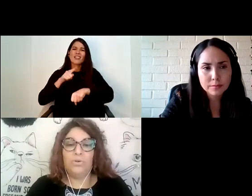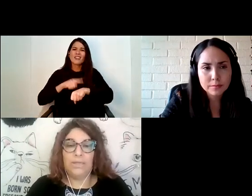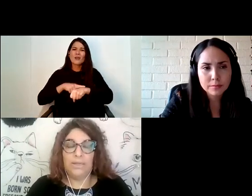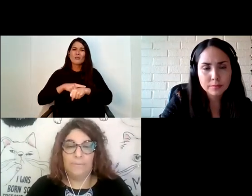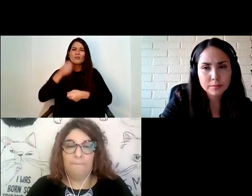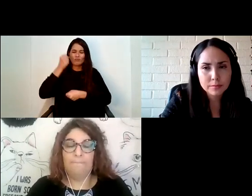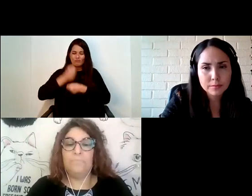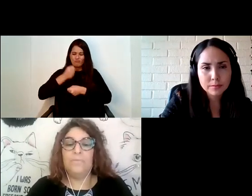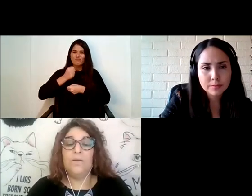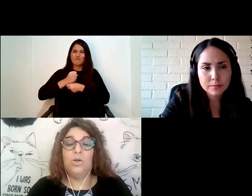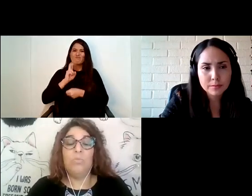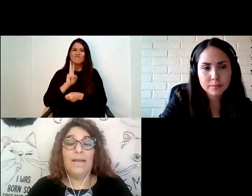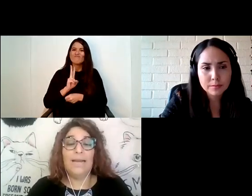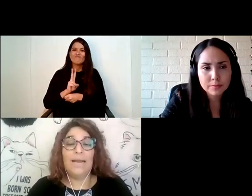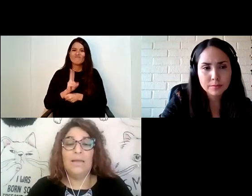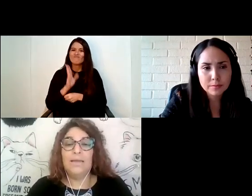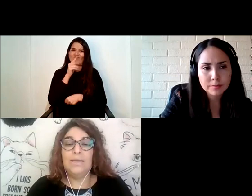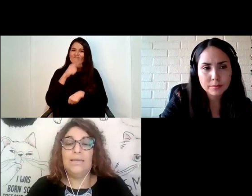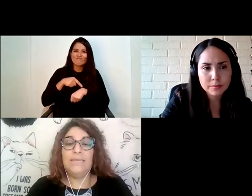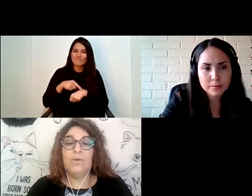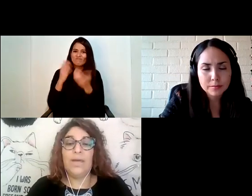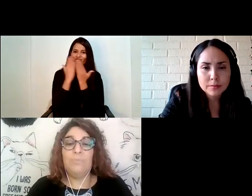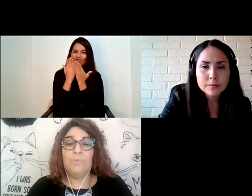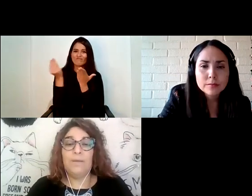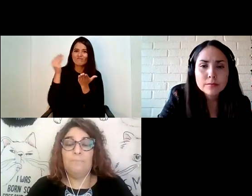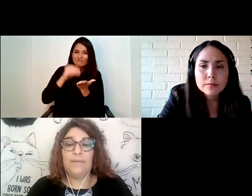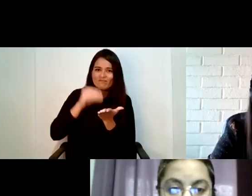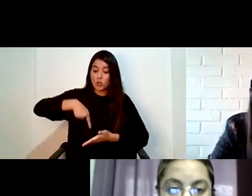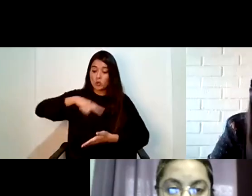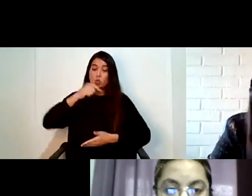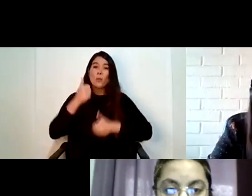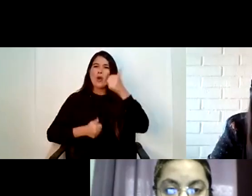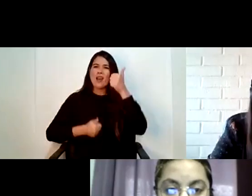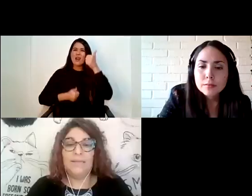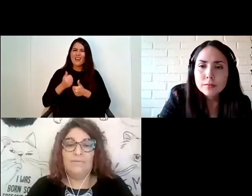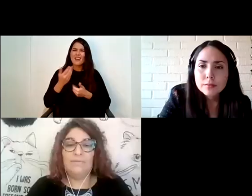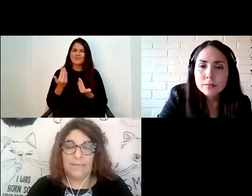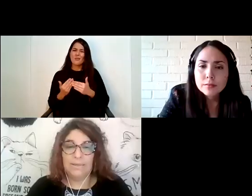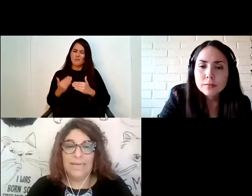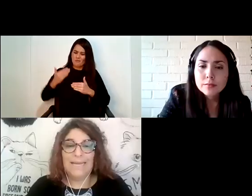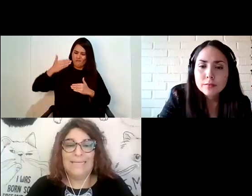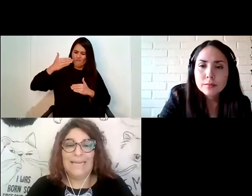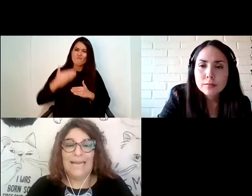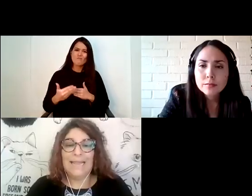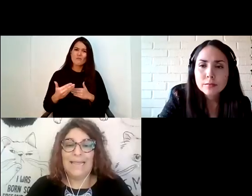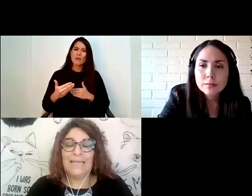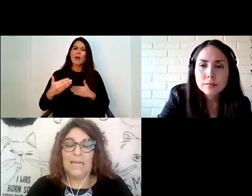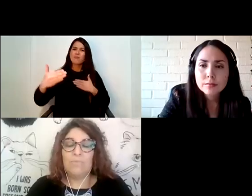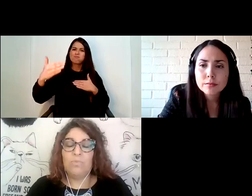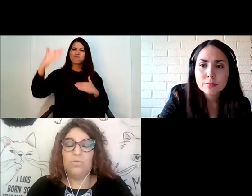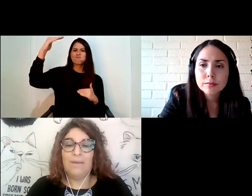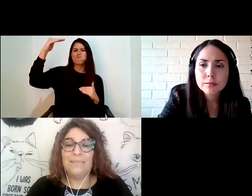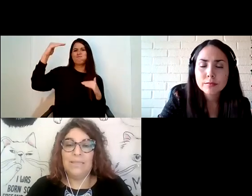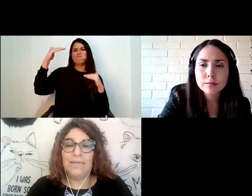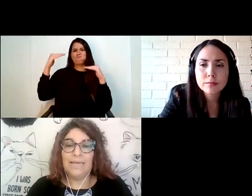labor docente. Como carrera, quisimos dar el primer paso para cortar esta brecha, ya que cada día